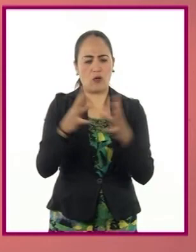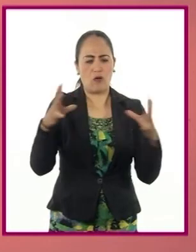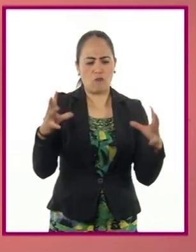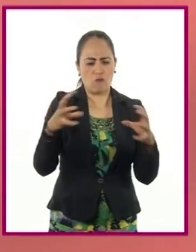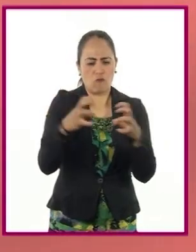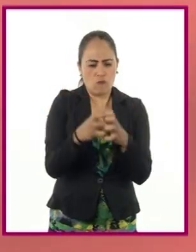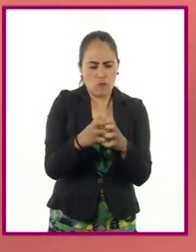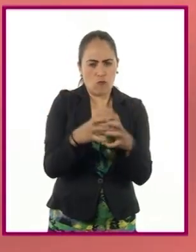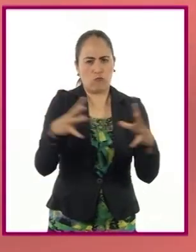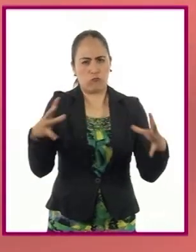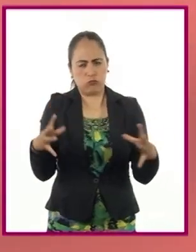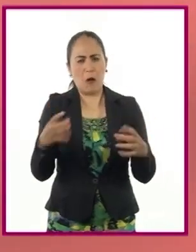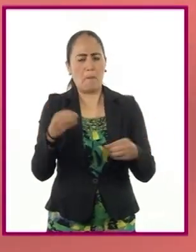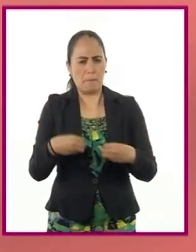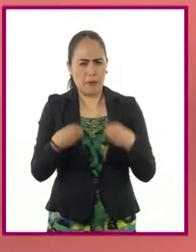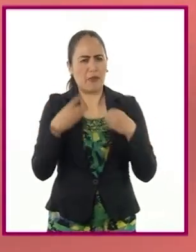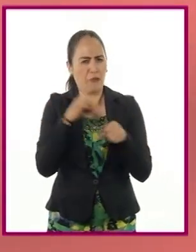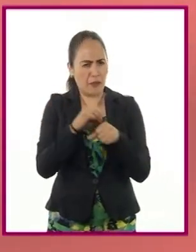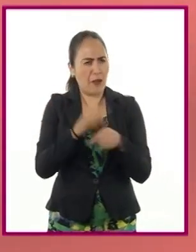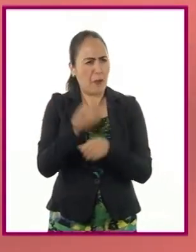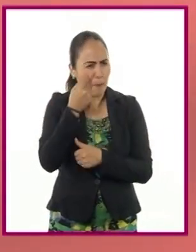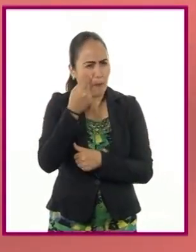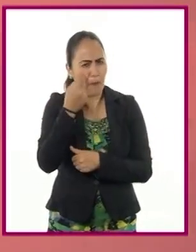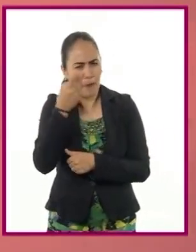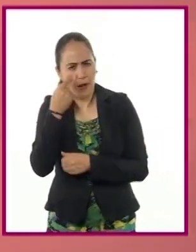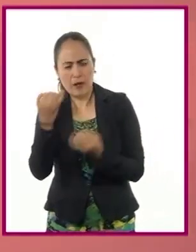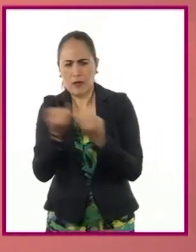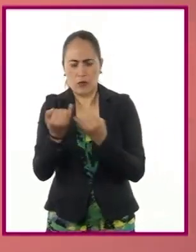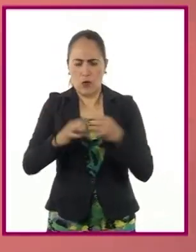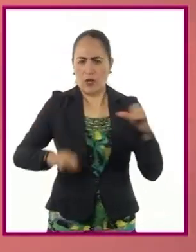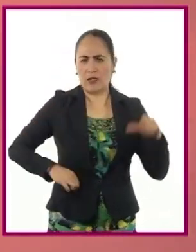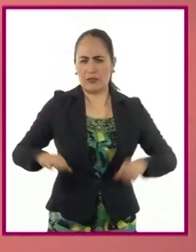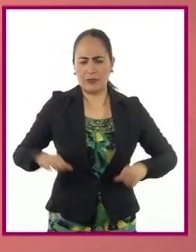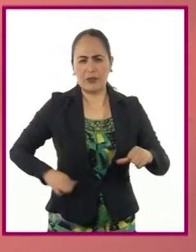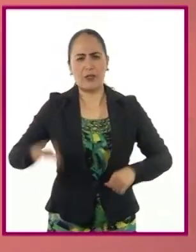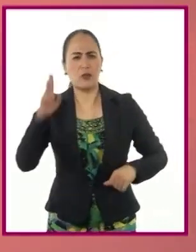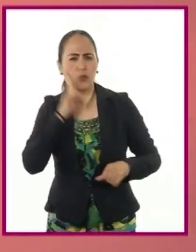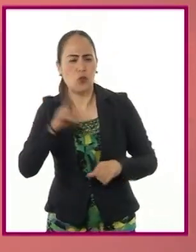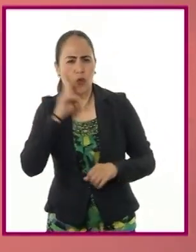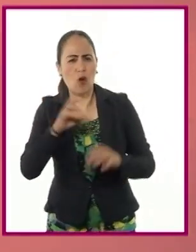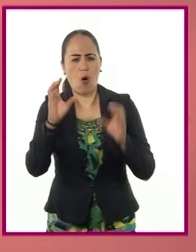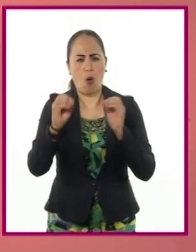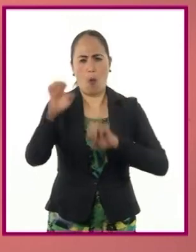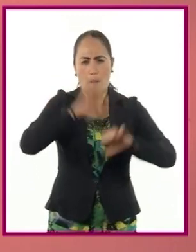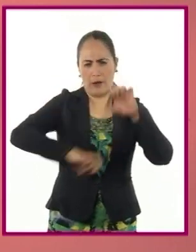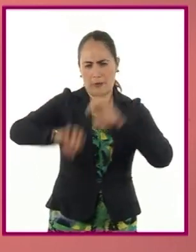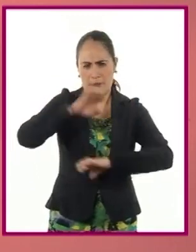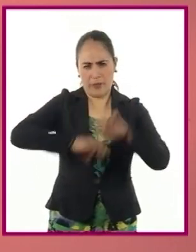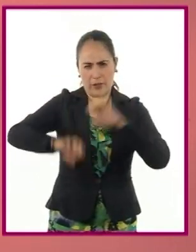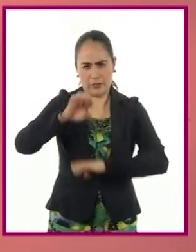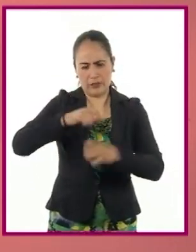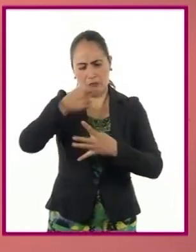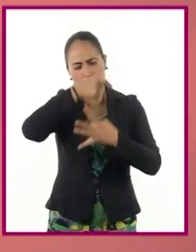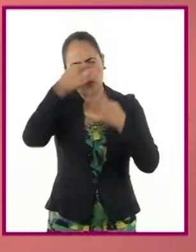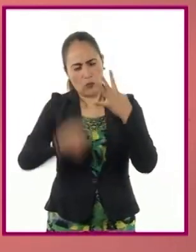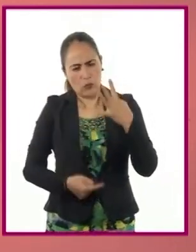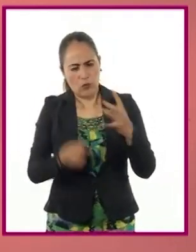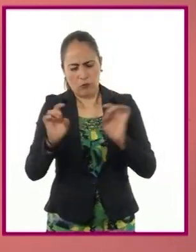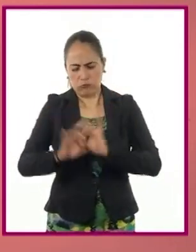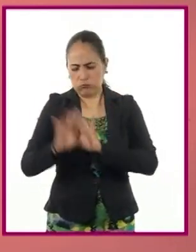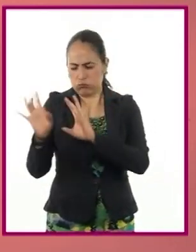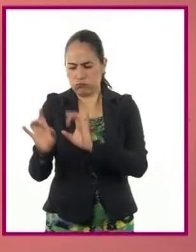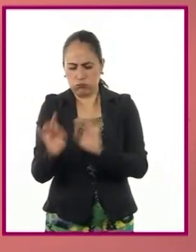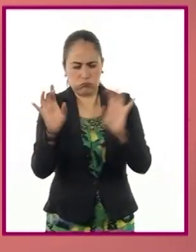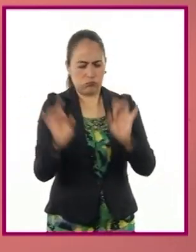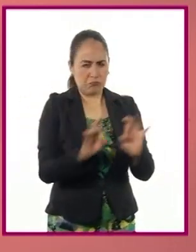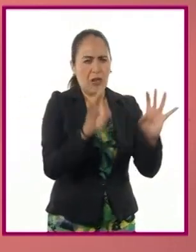llevan a cabo en la vida diaria, en actividades experimentales y en la industria. Por medio de este tipo de reacciones se obtienen